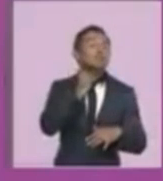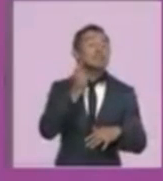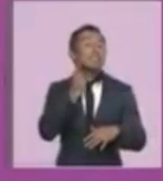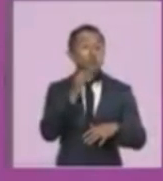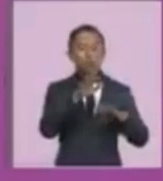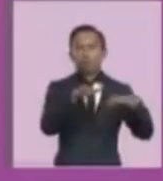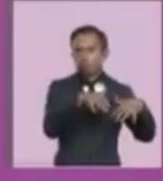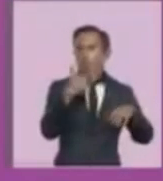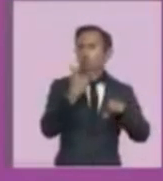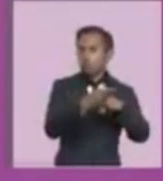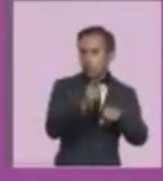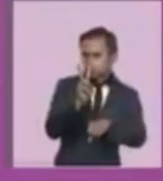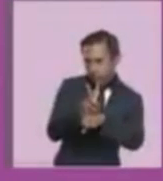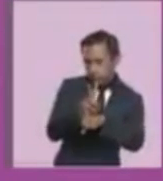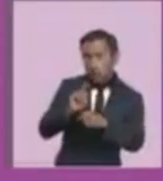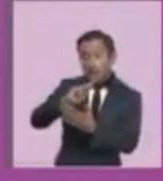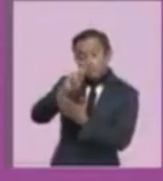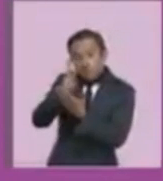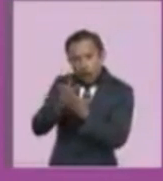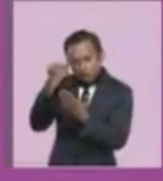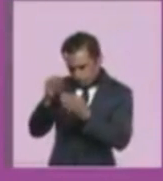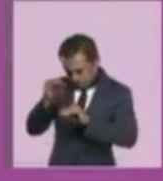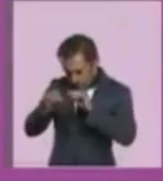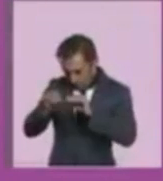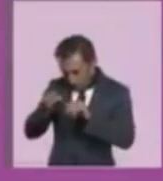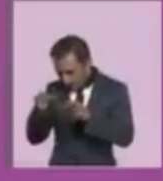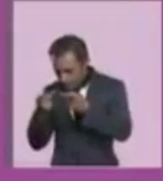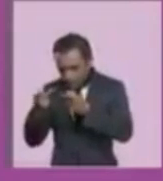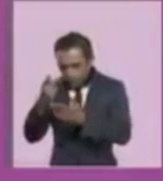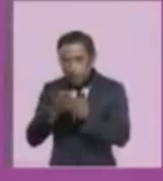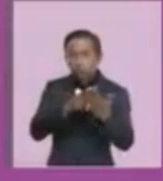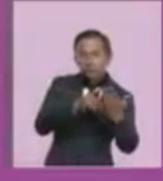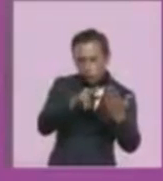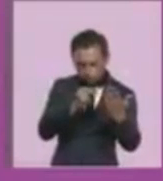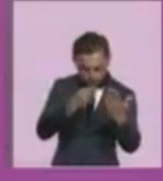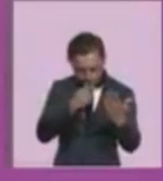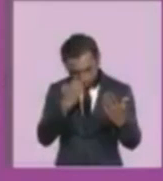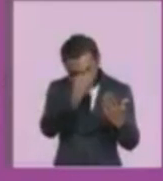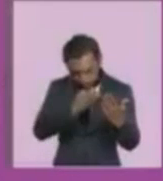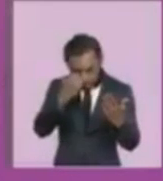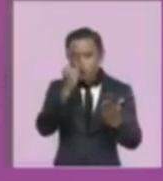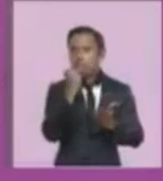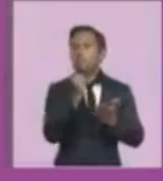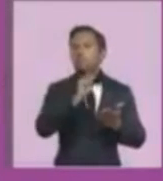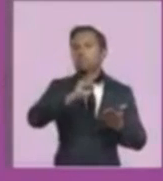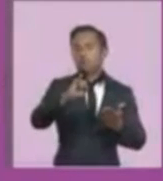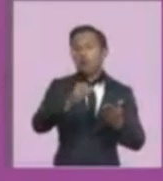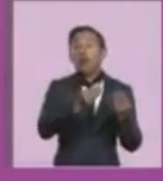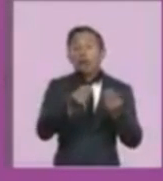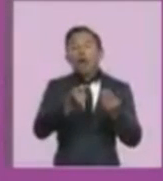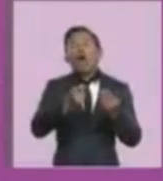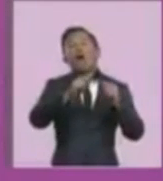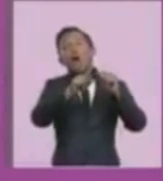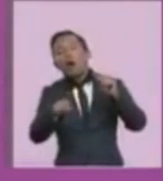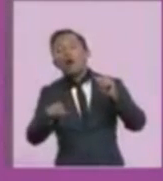el Plan Nacional de Desarrollo. Así se asume con responsabilidad y cada quien en lo suyo va rindiendo cuentas al ciudadano.